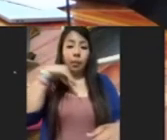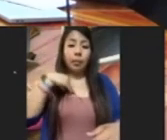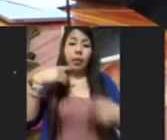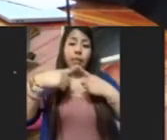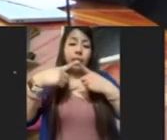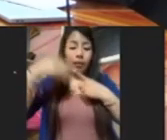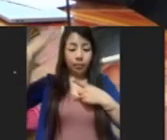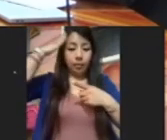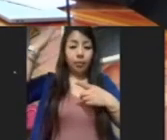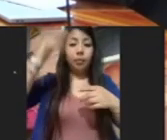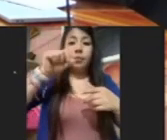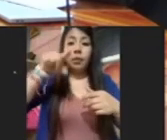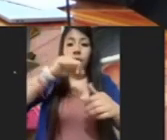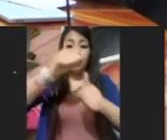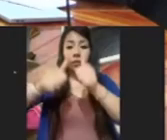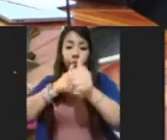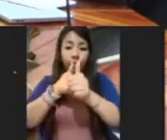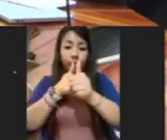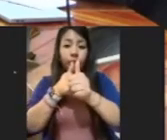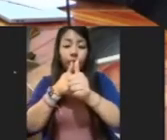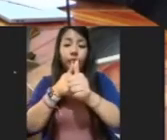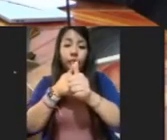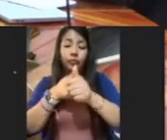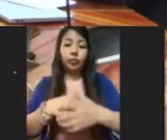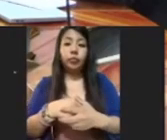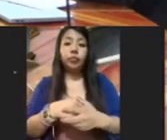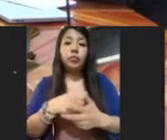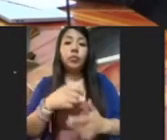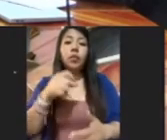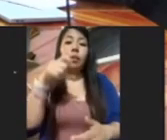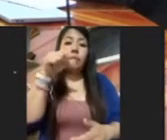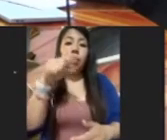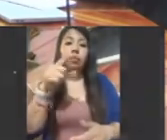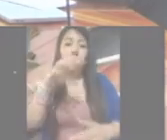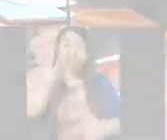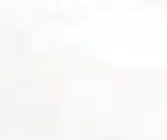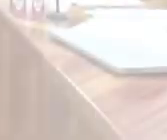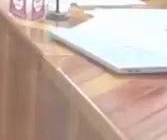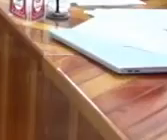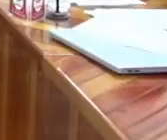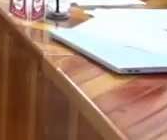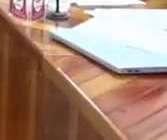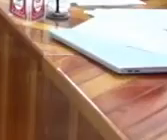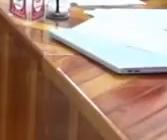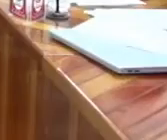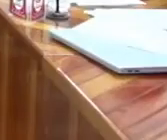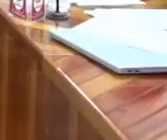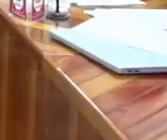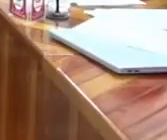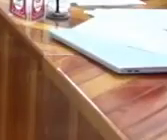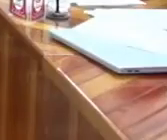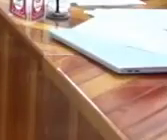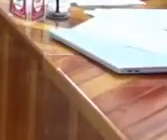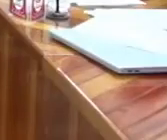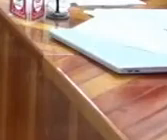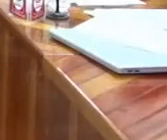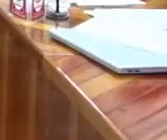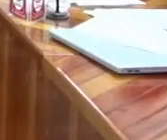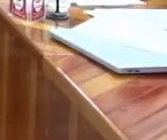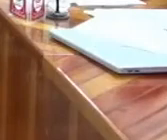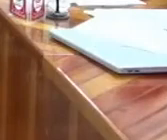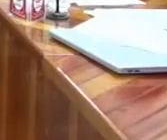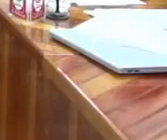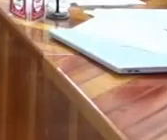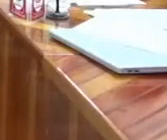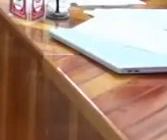suplencias de personas que pertenezcan a este sector en el distrito electoral que determinen Asimismo se señaló que el objetivo de impulsar estas